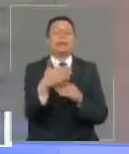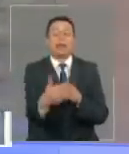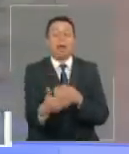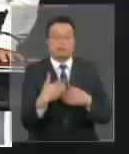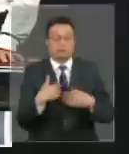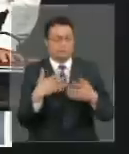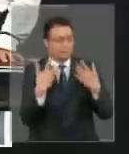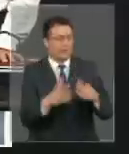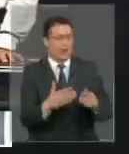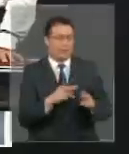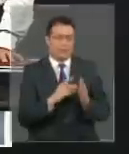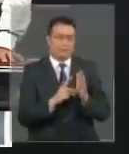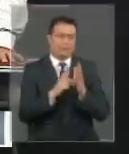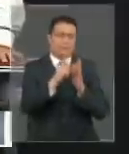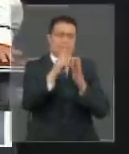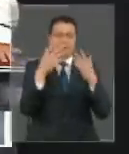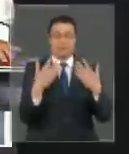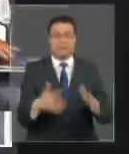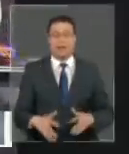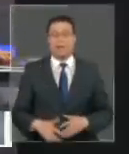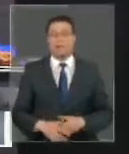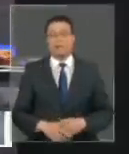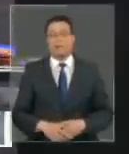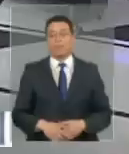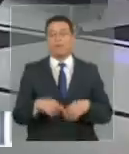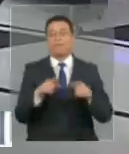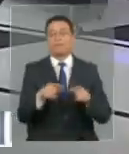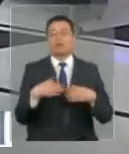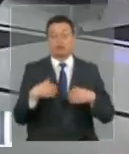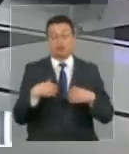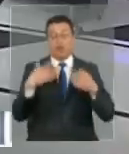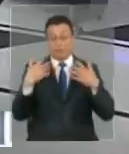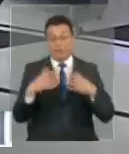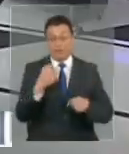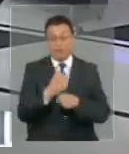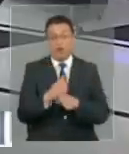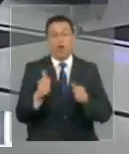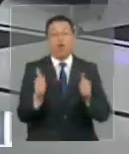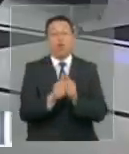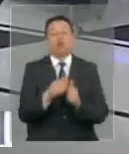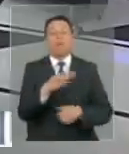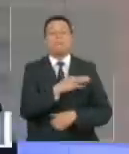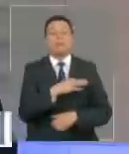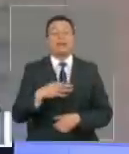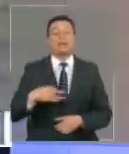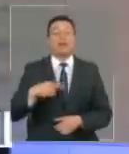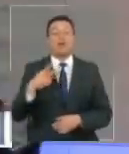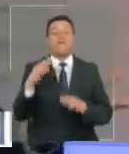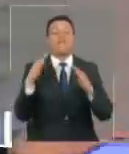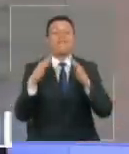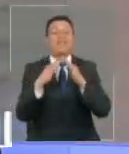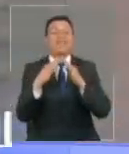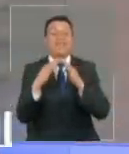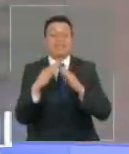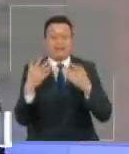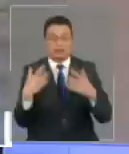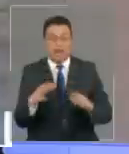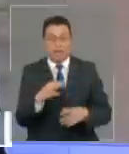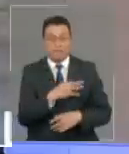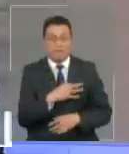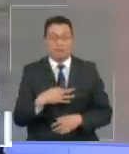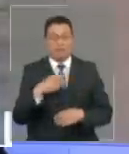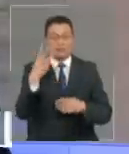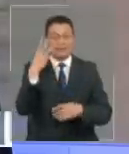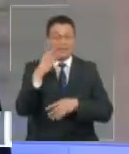propuestas que ya están en desarrollo. ¿Qué va a hacer entonces usted si usted señala que eso ya está hecho? Nosotros, por ejemplo, trabajamos con el Ministerio de Vivienda y Urbanismo porque esto ya está en desarrollo. Por ejemplo, hasta